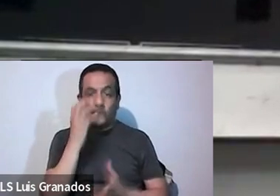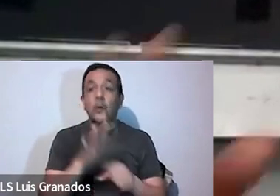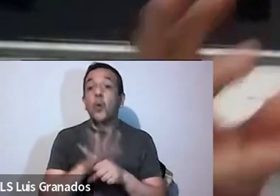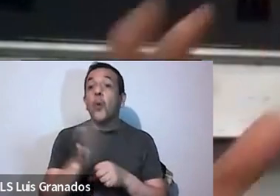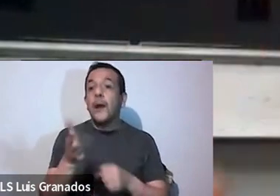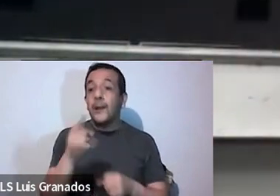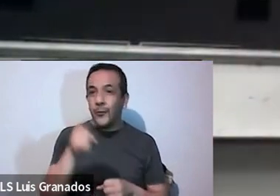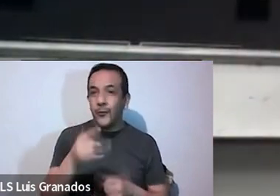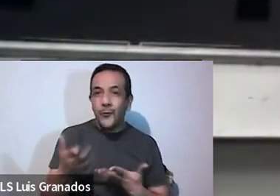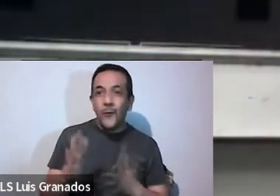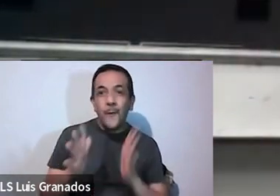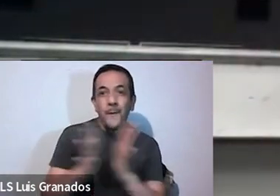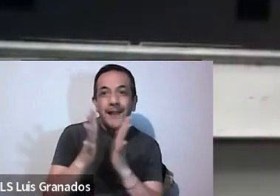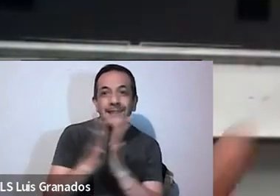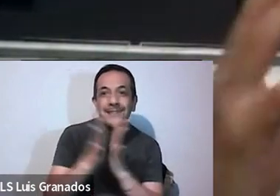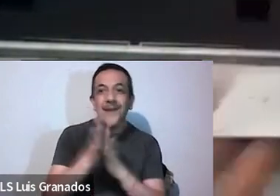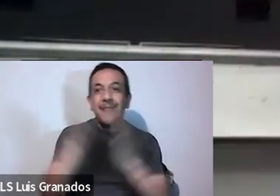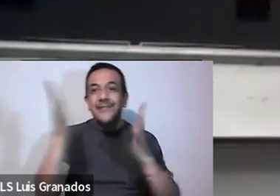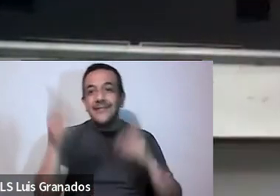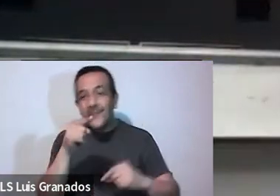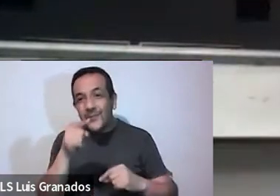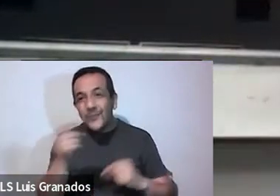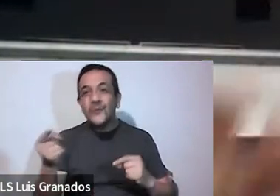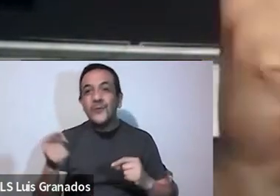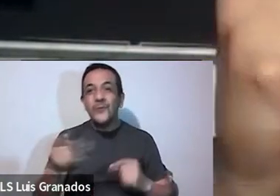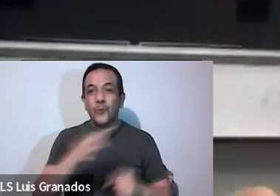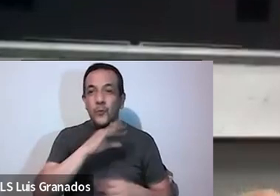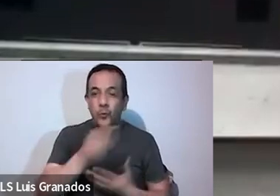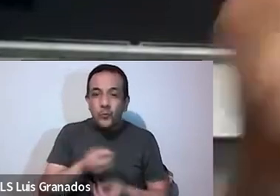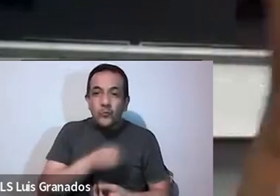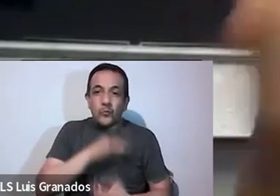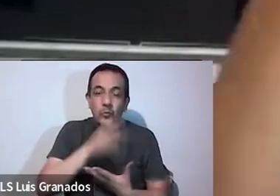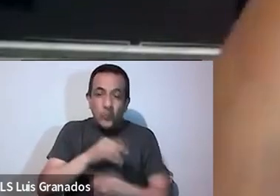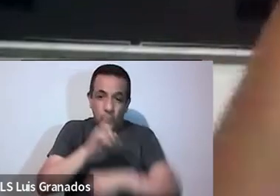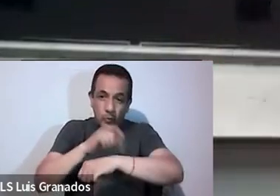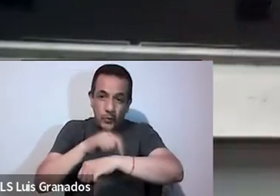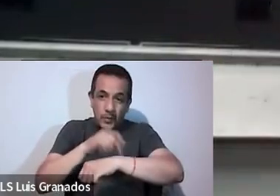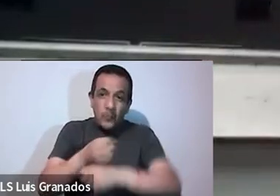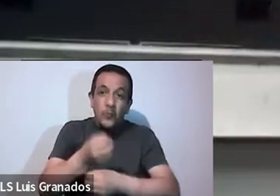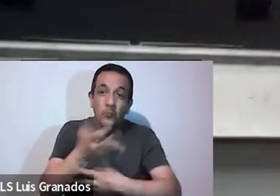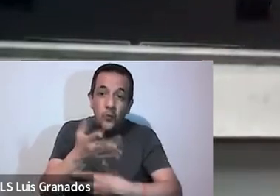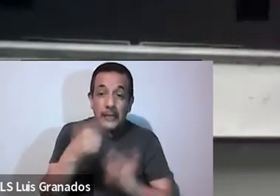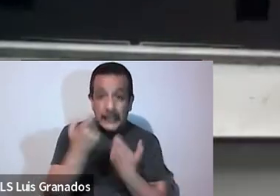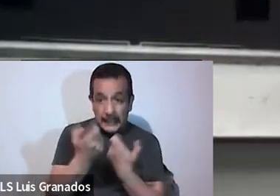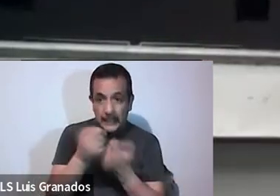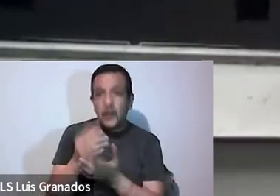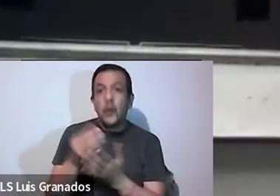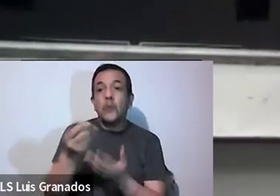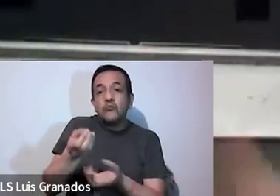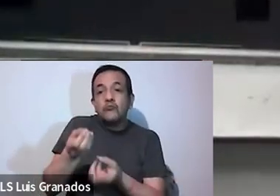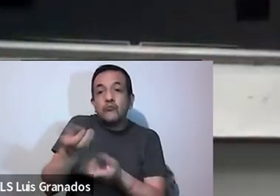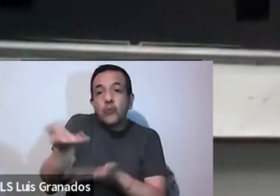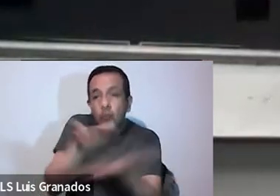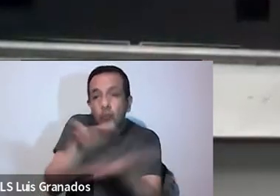Dinámico, participativo, generoso con tu tiempo y tus recursos.